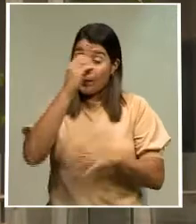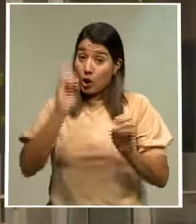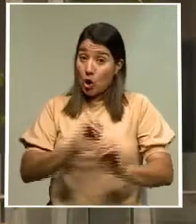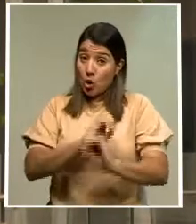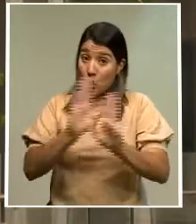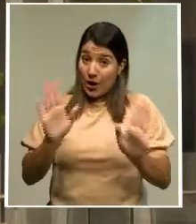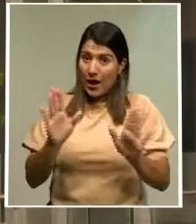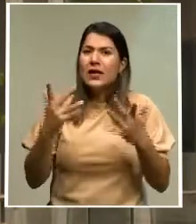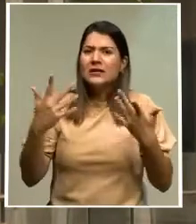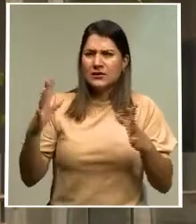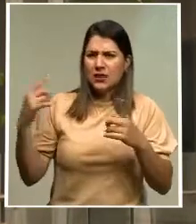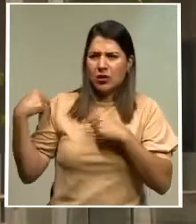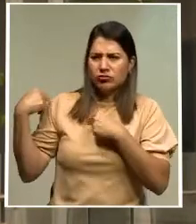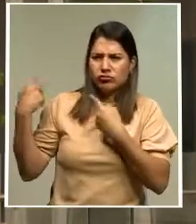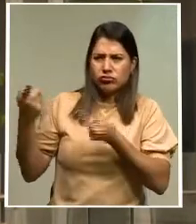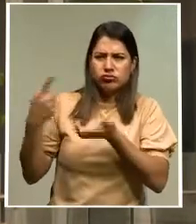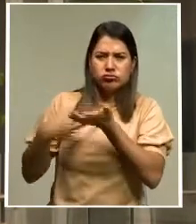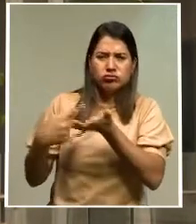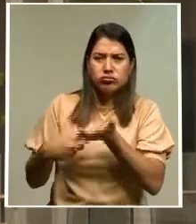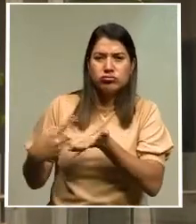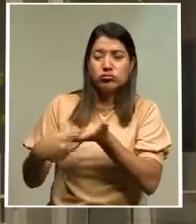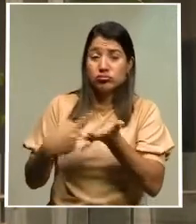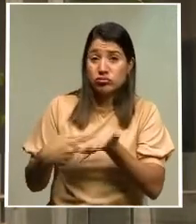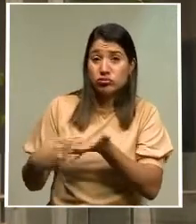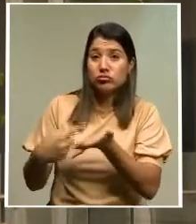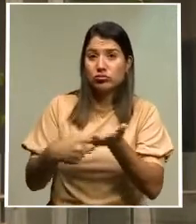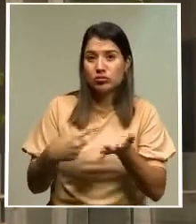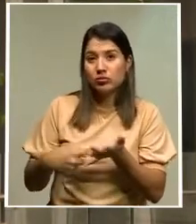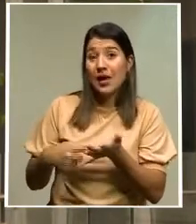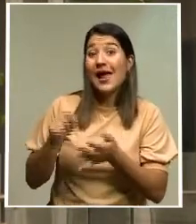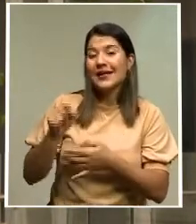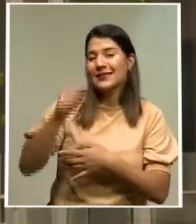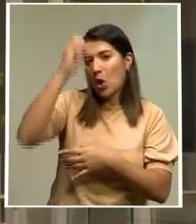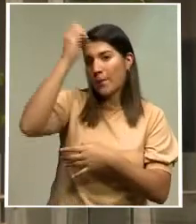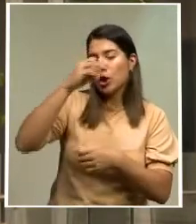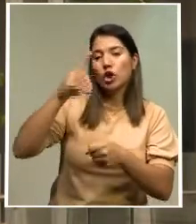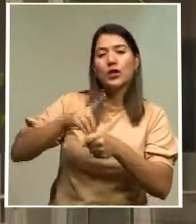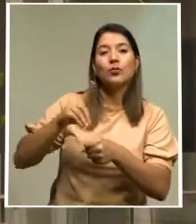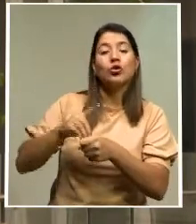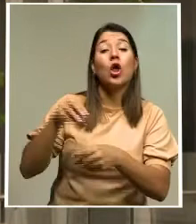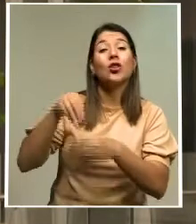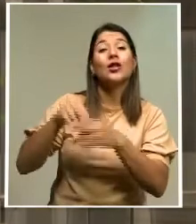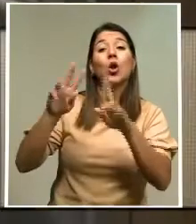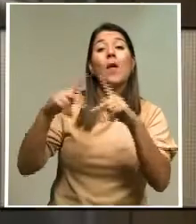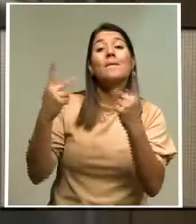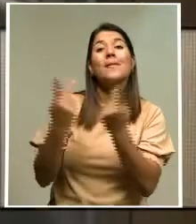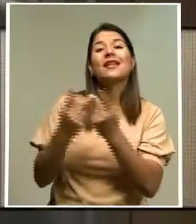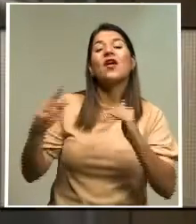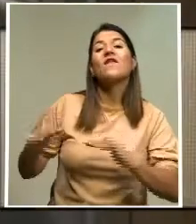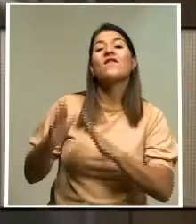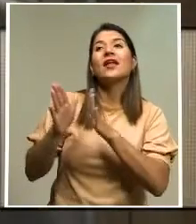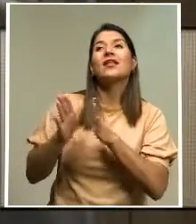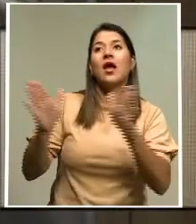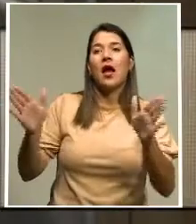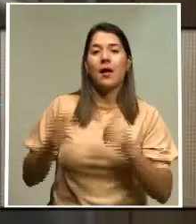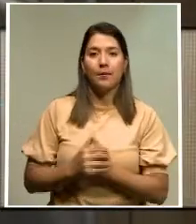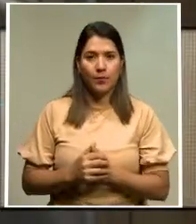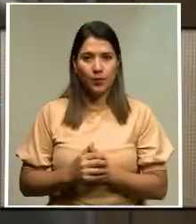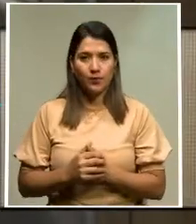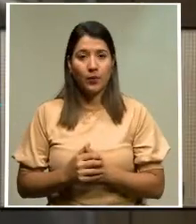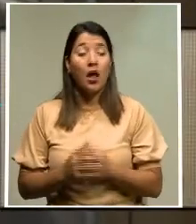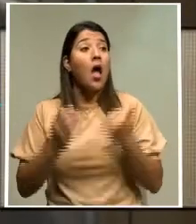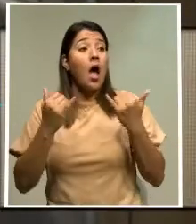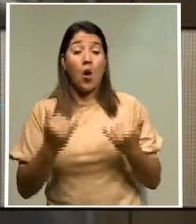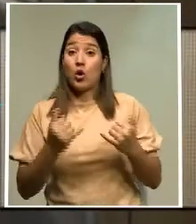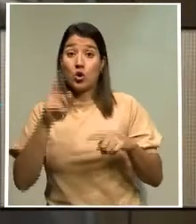semanas cuando se ha estado dando esta discusión del legislador del Frente Amplio. Se puede apelar a la objeción de